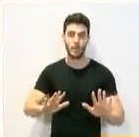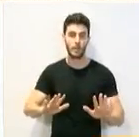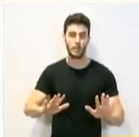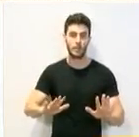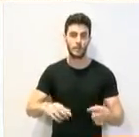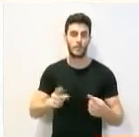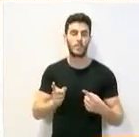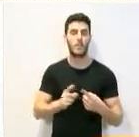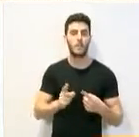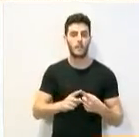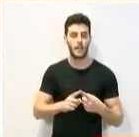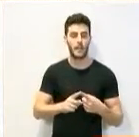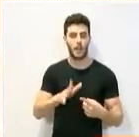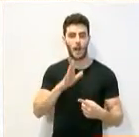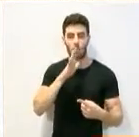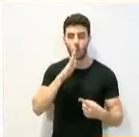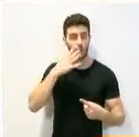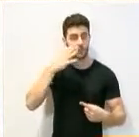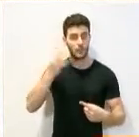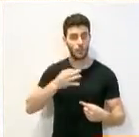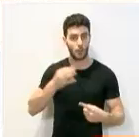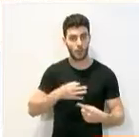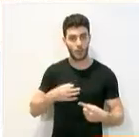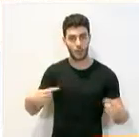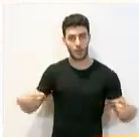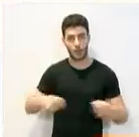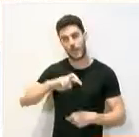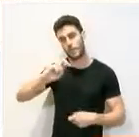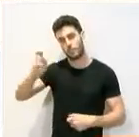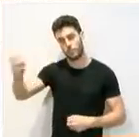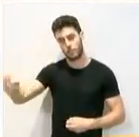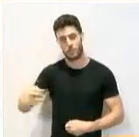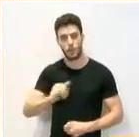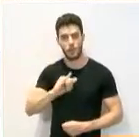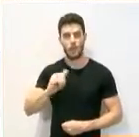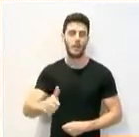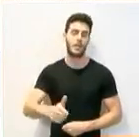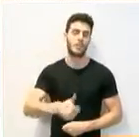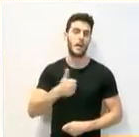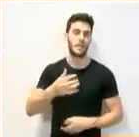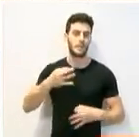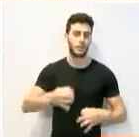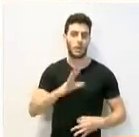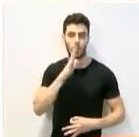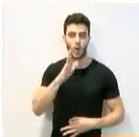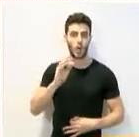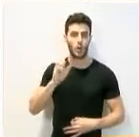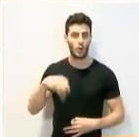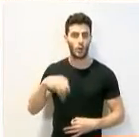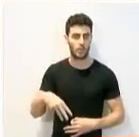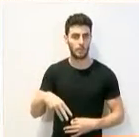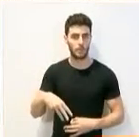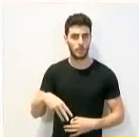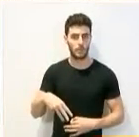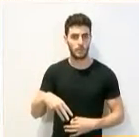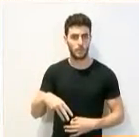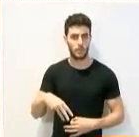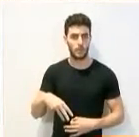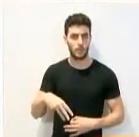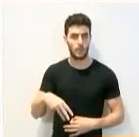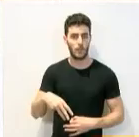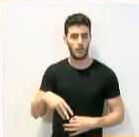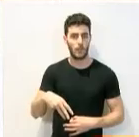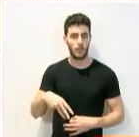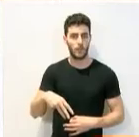primera, porque seguramente vendrán otras, porque la OTAN ha tenido múltiples